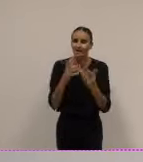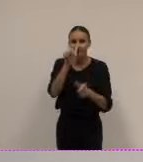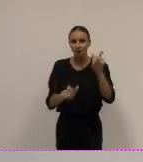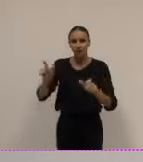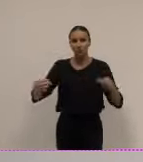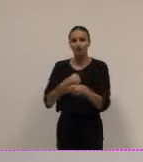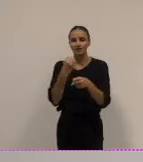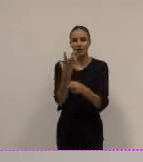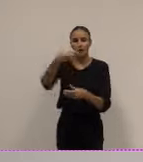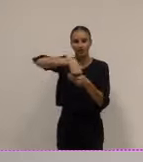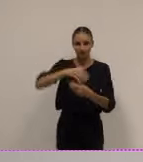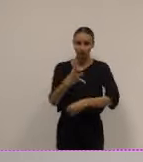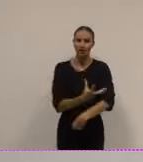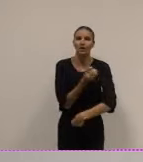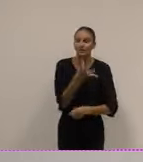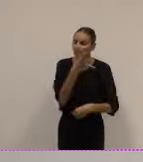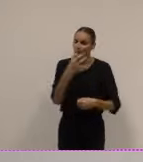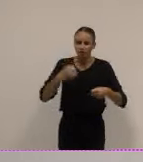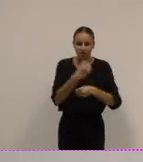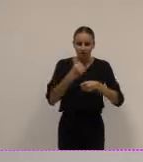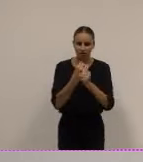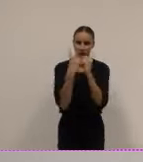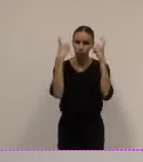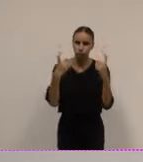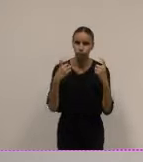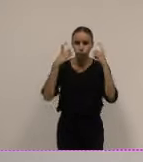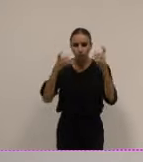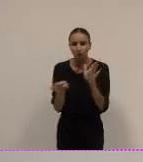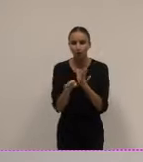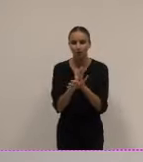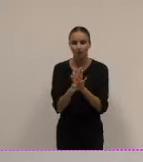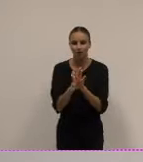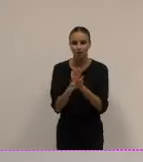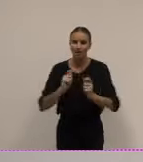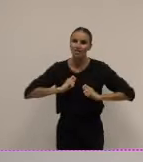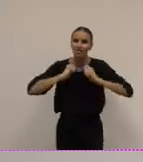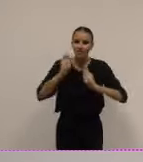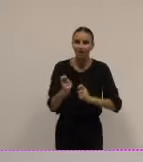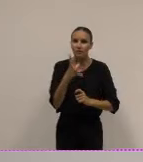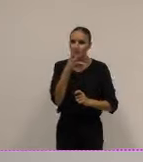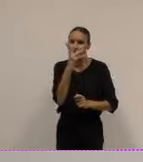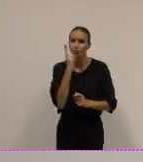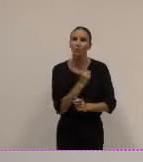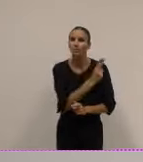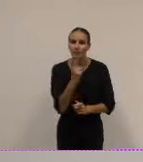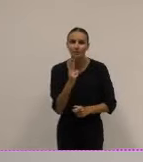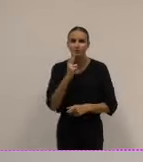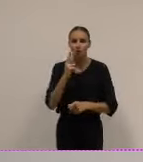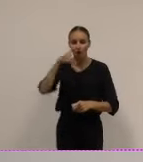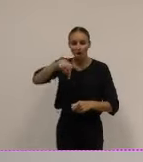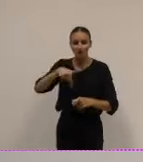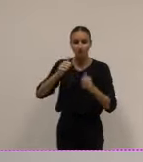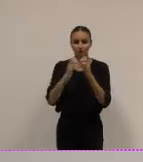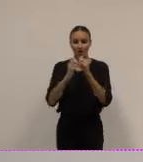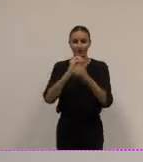casa por su trabajo incansable. Sigan aportando desde el compromiso y la lealtad institucional a hacer nuestra isla una isla